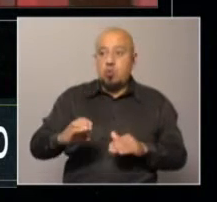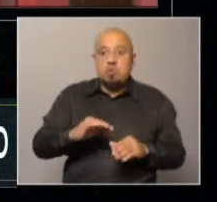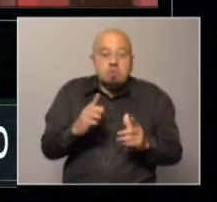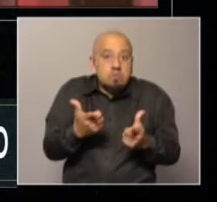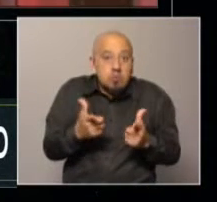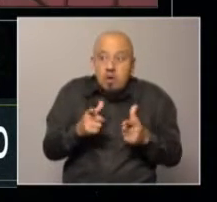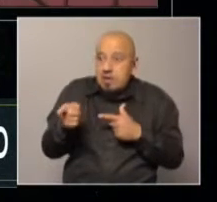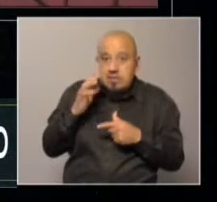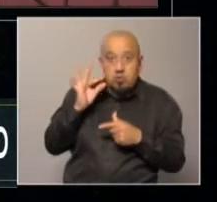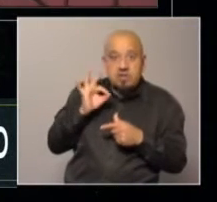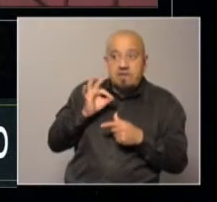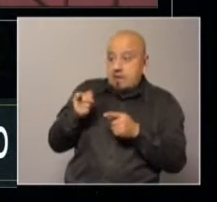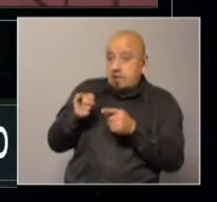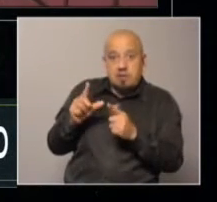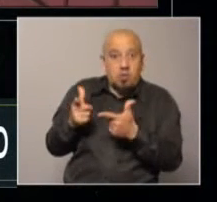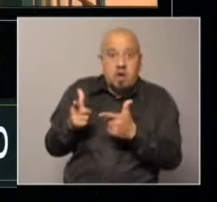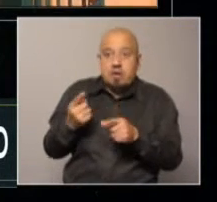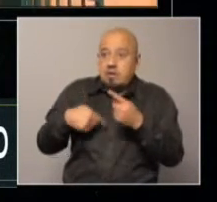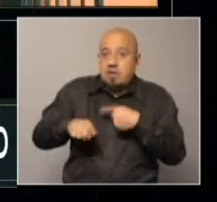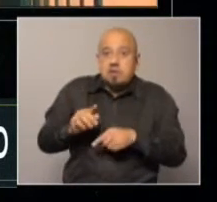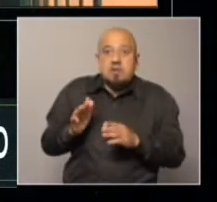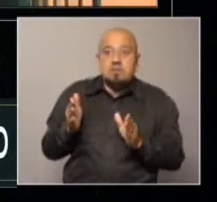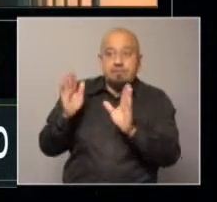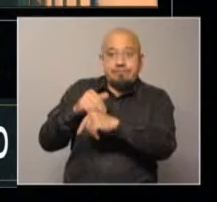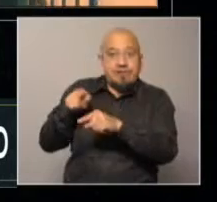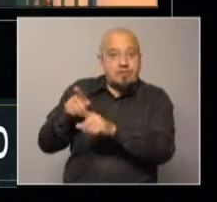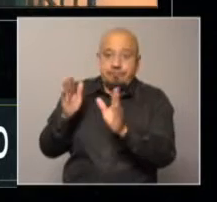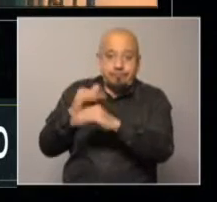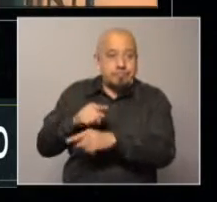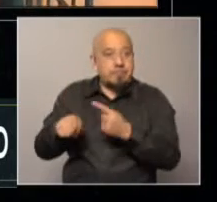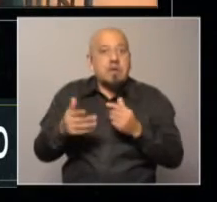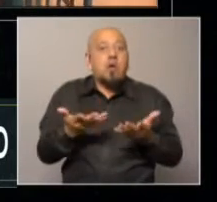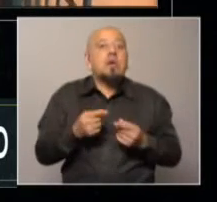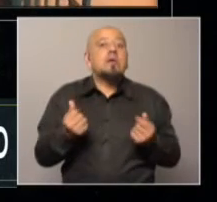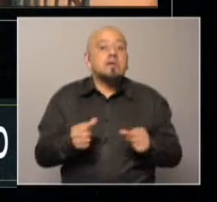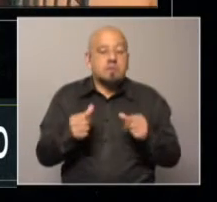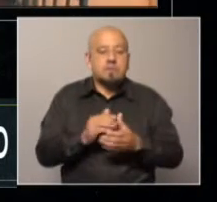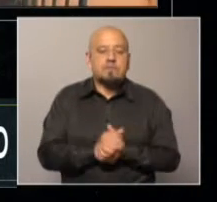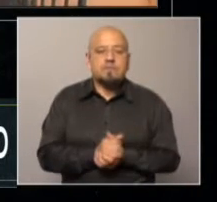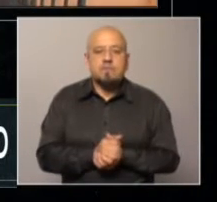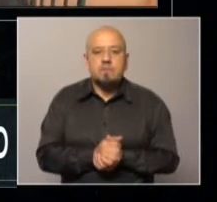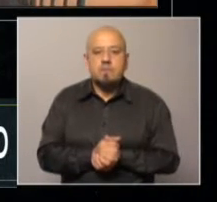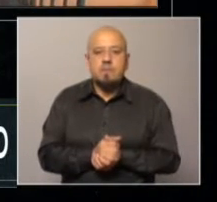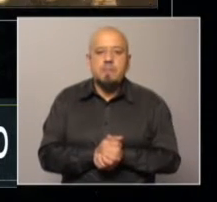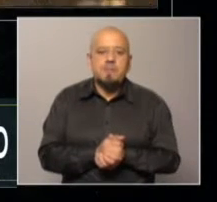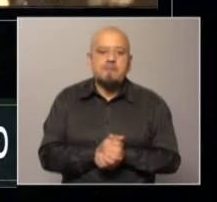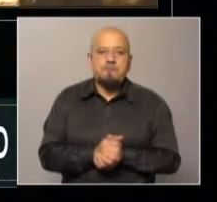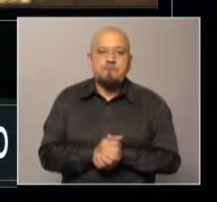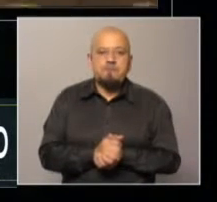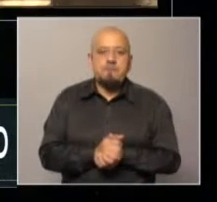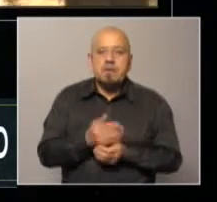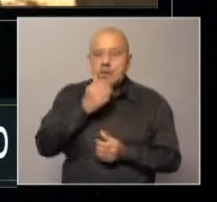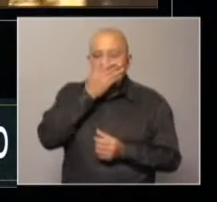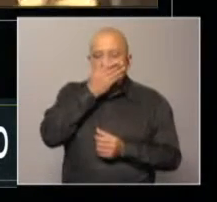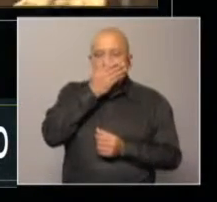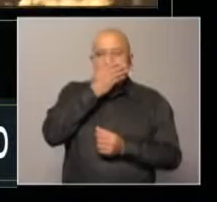tenemos ese instituto que para nosotros era muy una herramienta muy bien utilizada. Ahora, doctora, el jueves pasado en